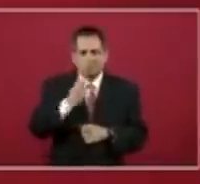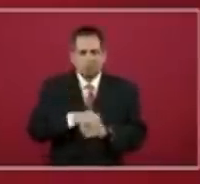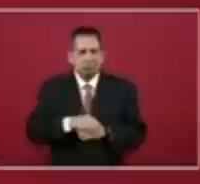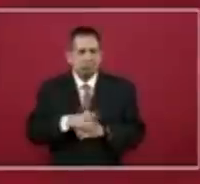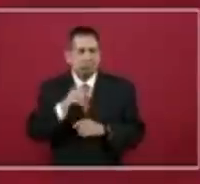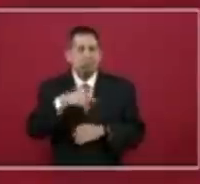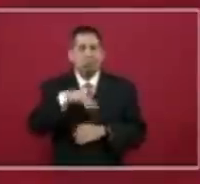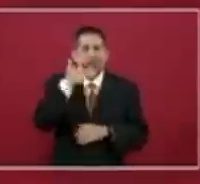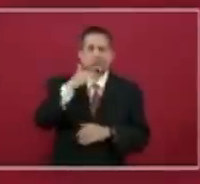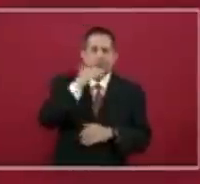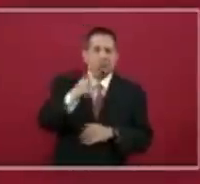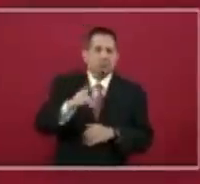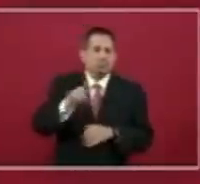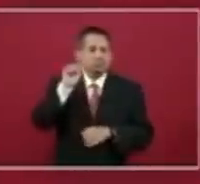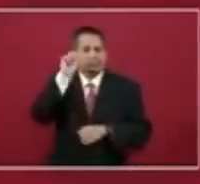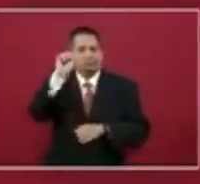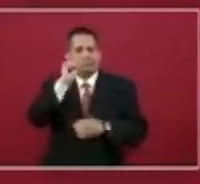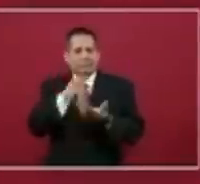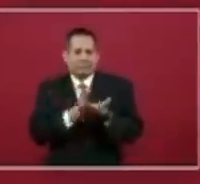charrismo sindical.